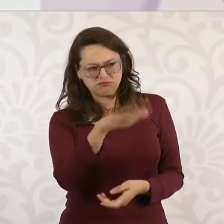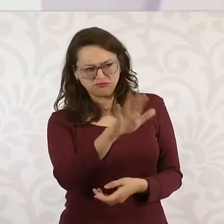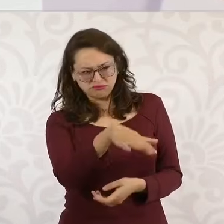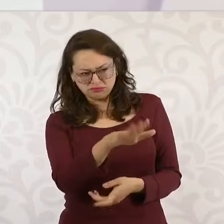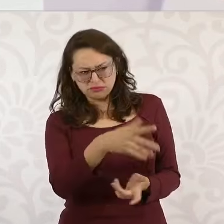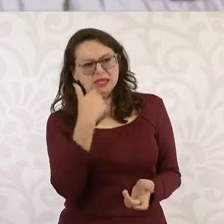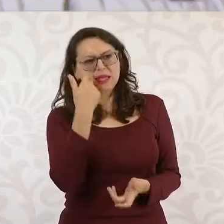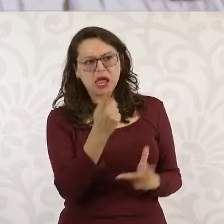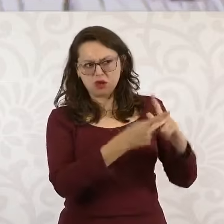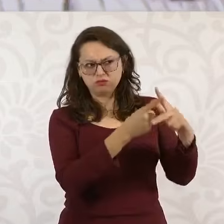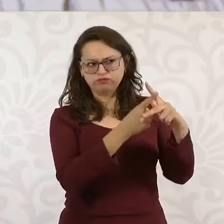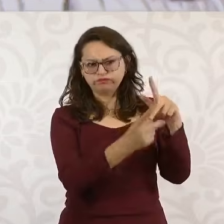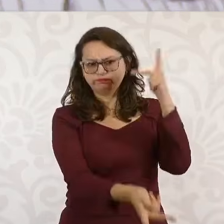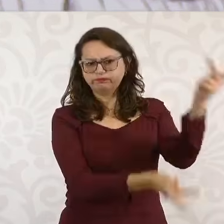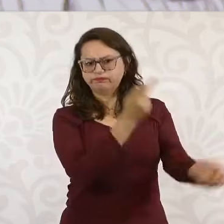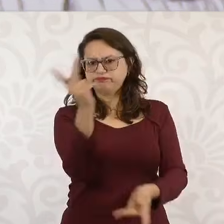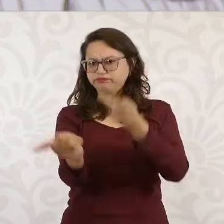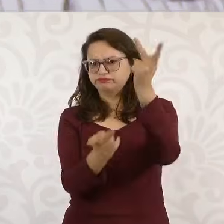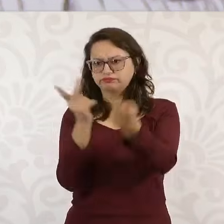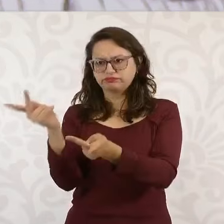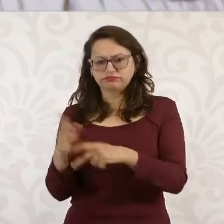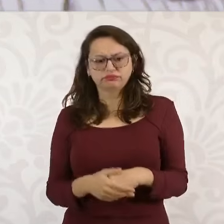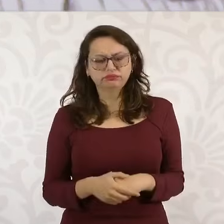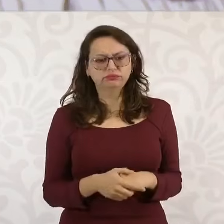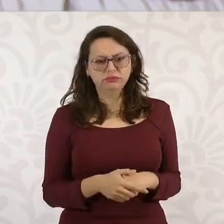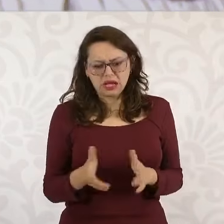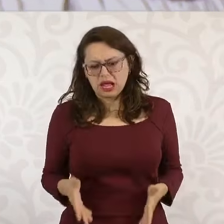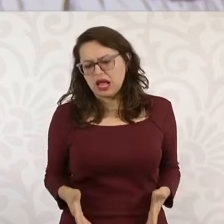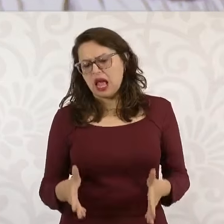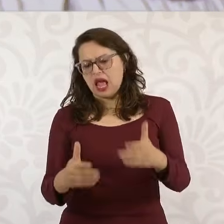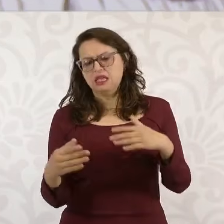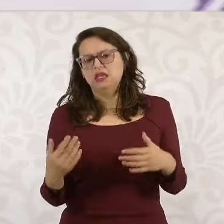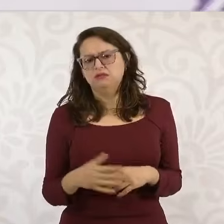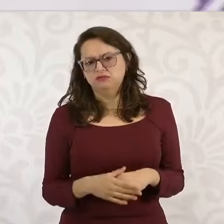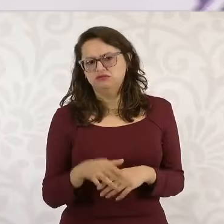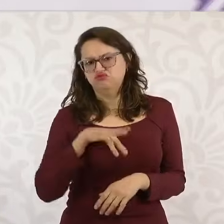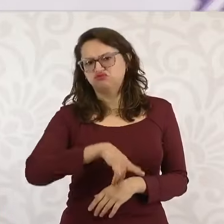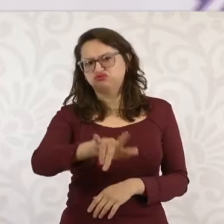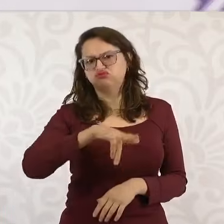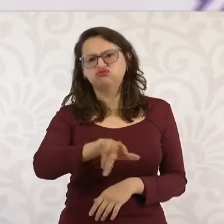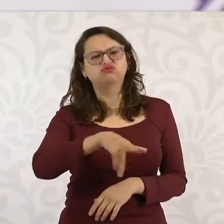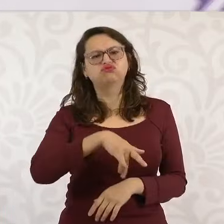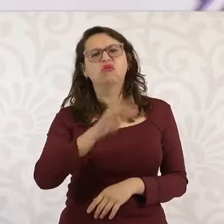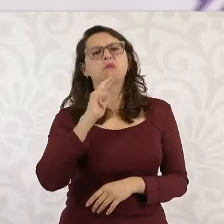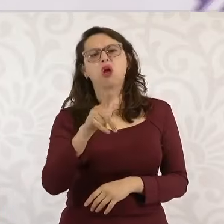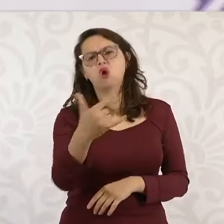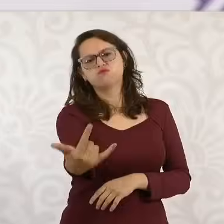si quieren hasta el cambio de sentido de una calle, si la gente lo